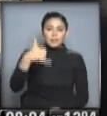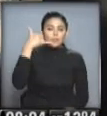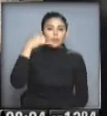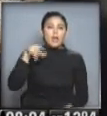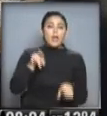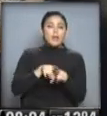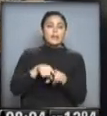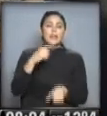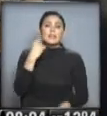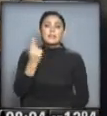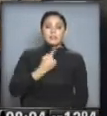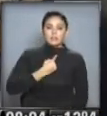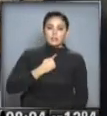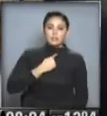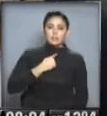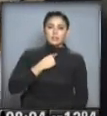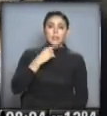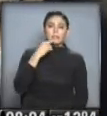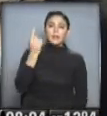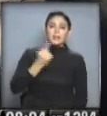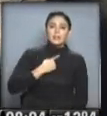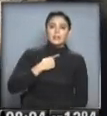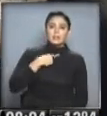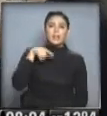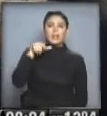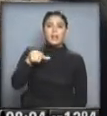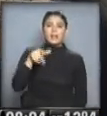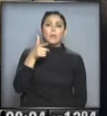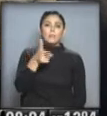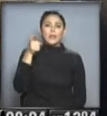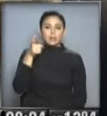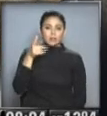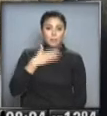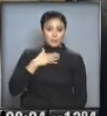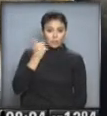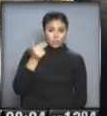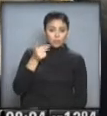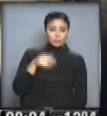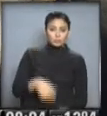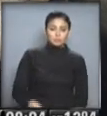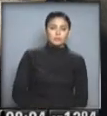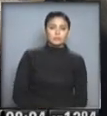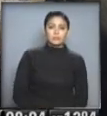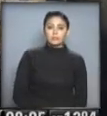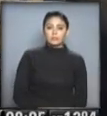me dice: Lupe, Lupe, dice, te pegaron un tiro al Pacho, que es mi hijo.